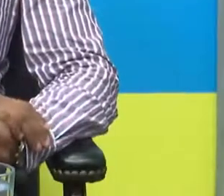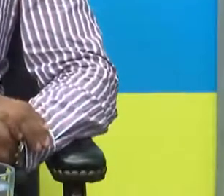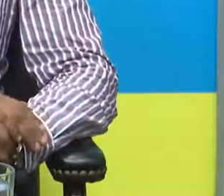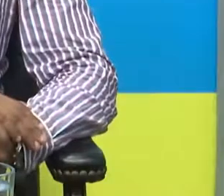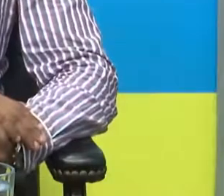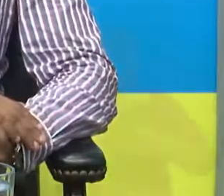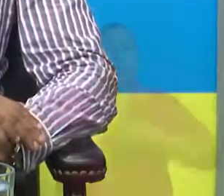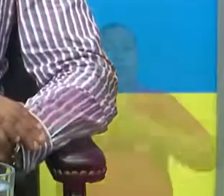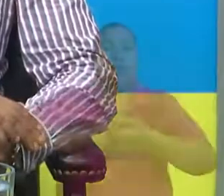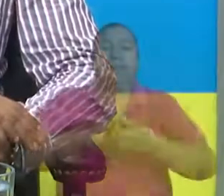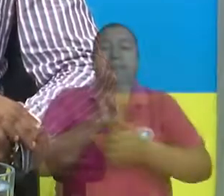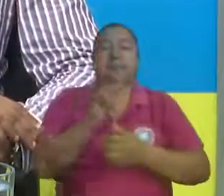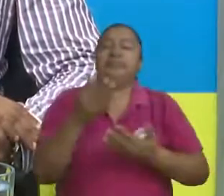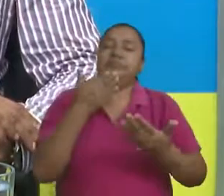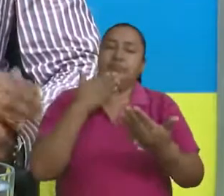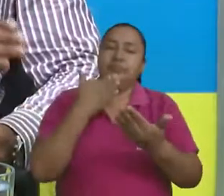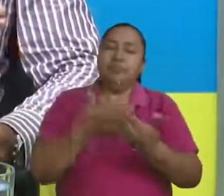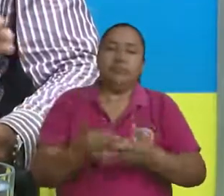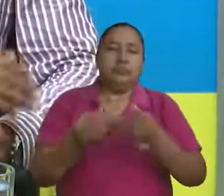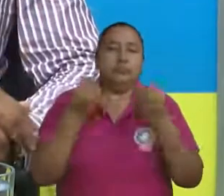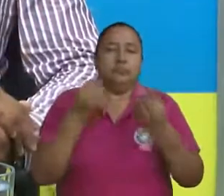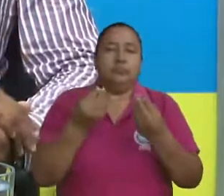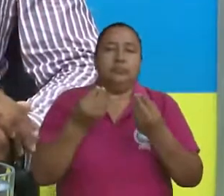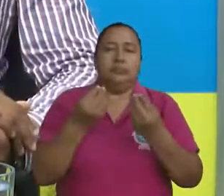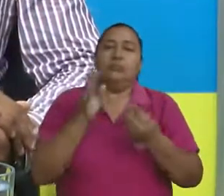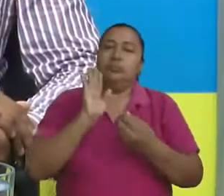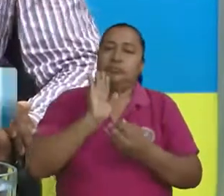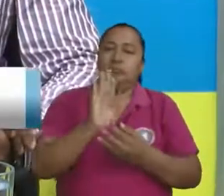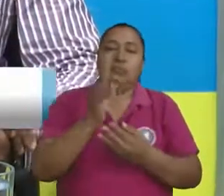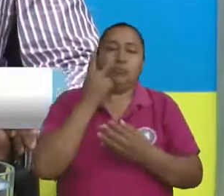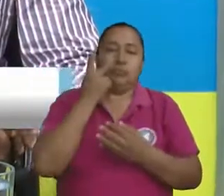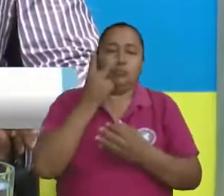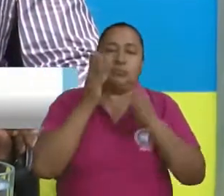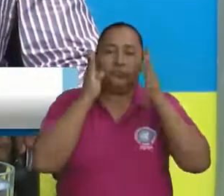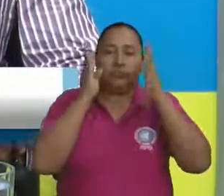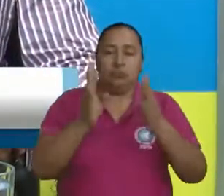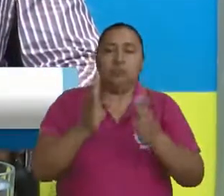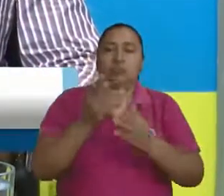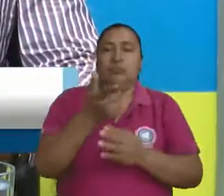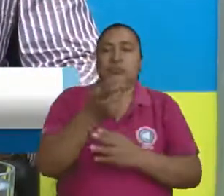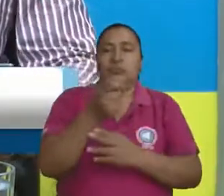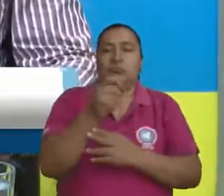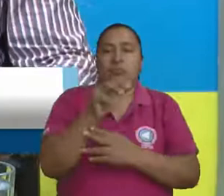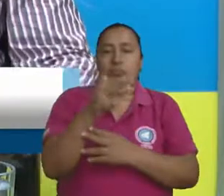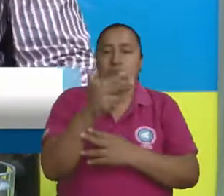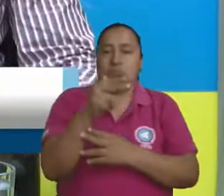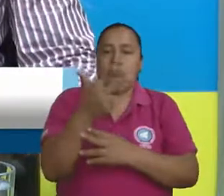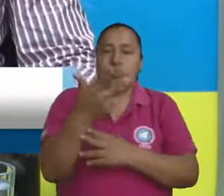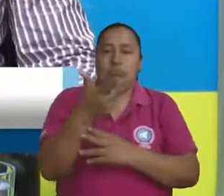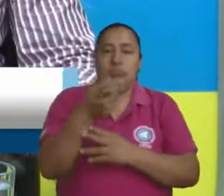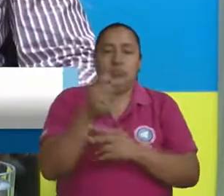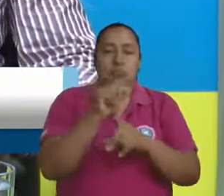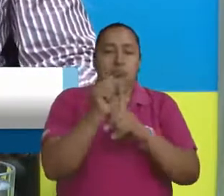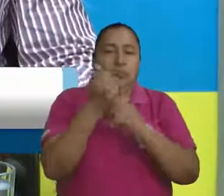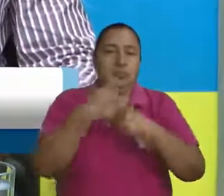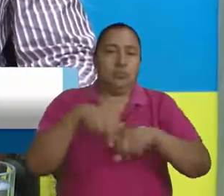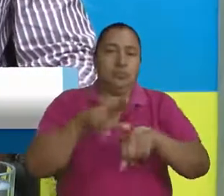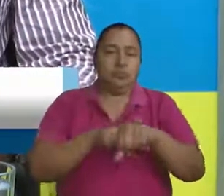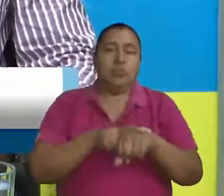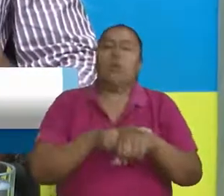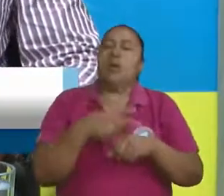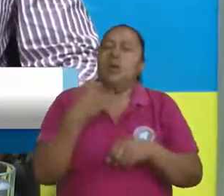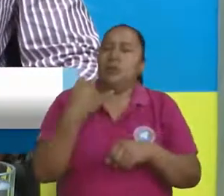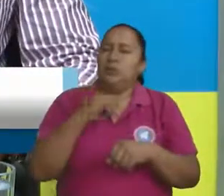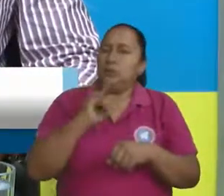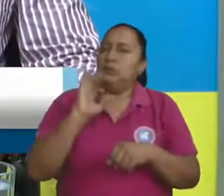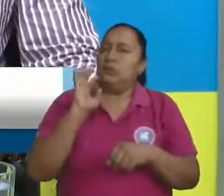tardes, amigos televidentes. Muchas gracias por su fiel sintonía, el canal 98, el canal de la Asamblea Nacional. Y por